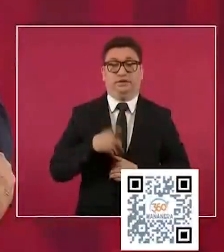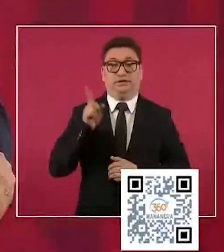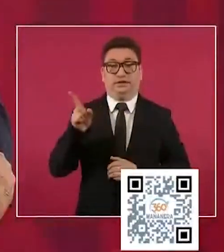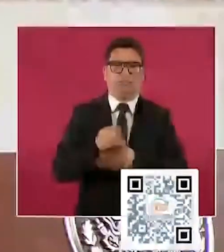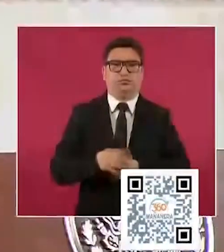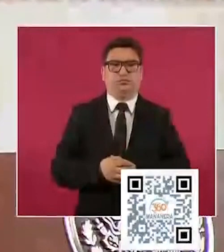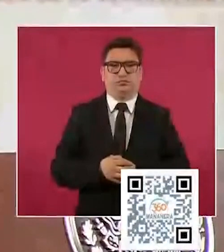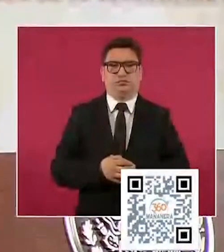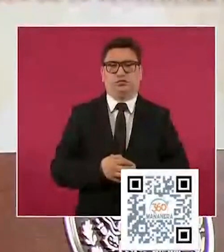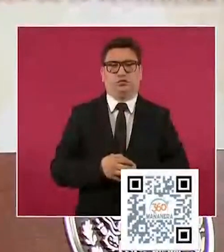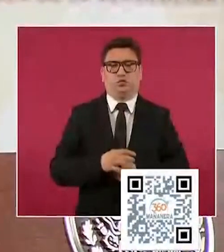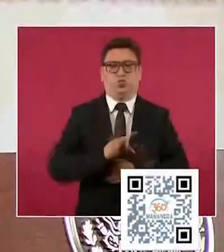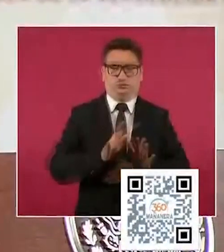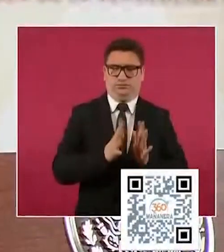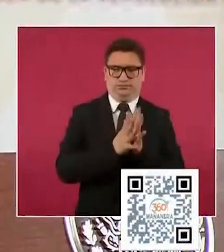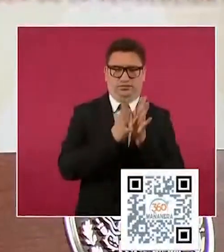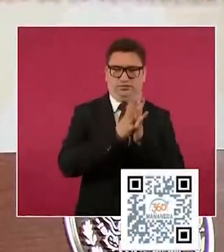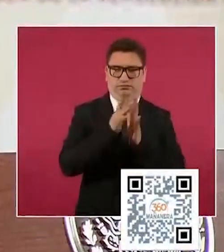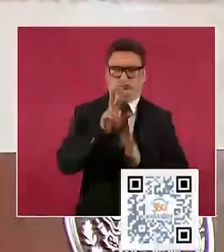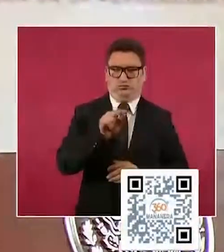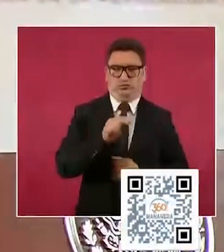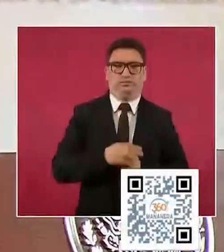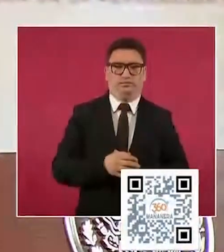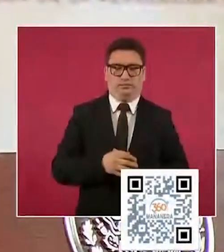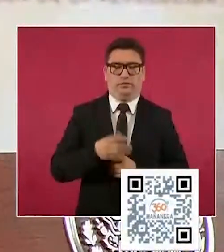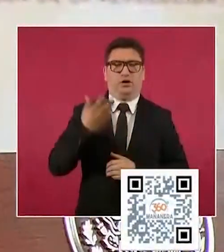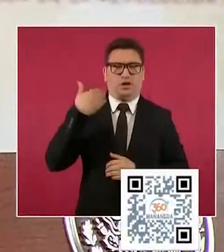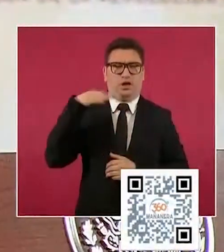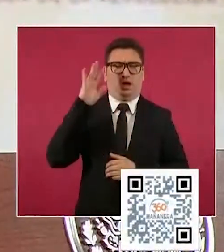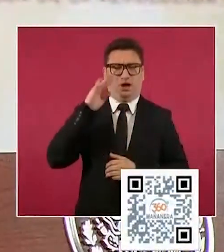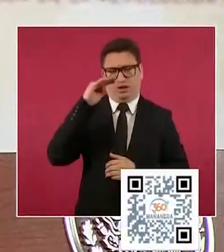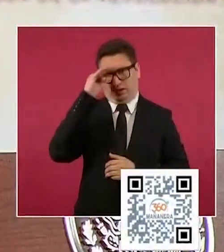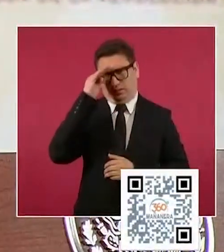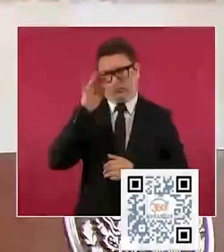decidió no participar. Sí la habíamos